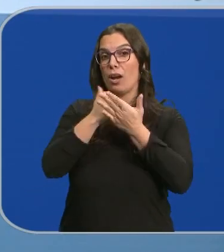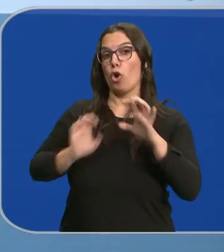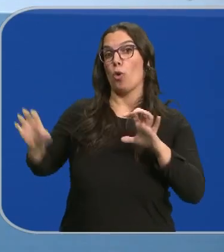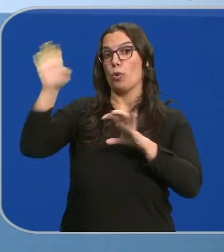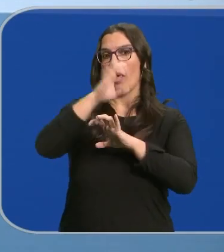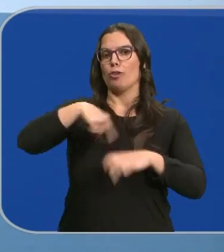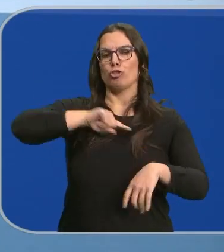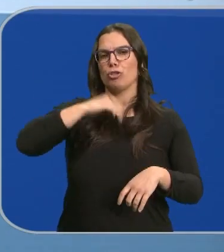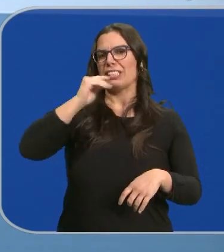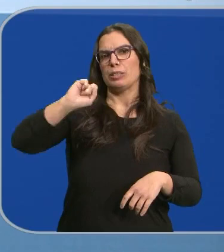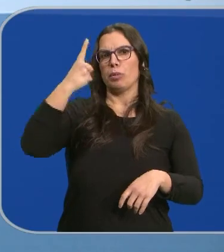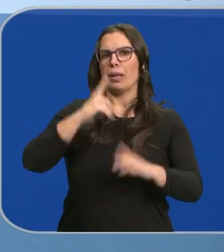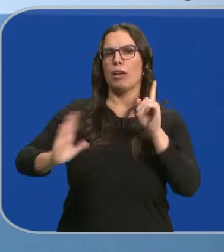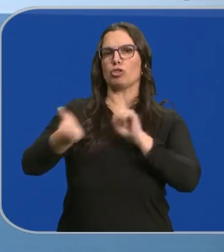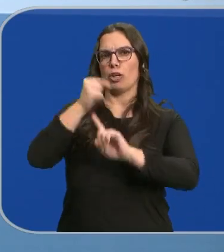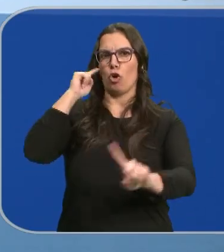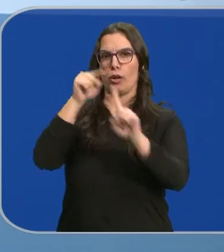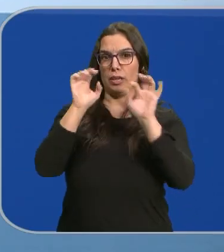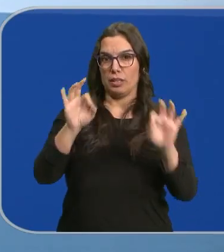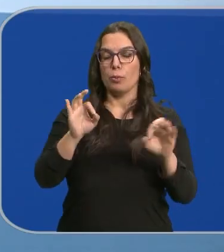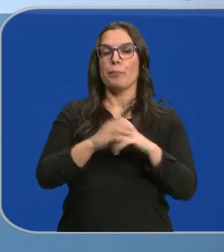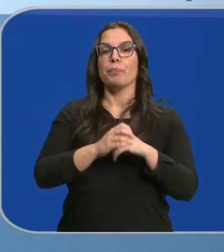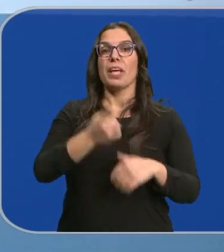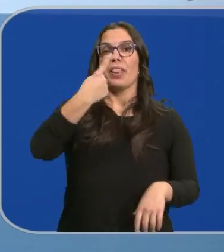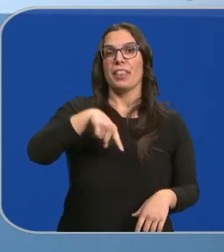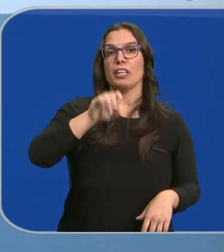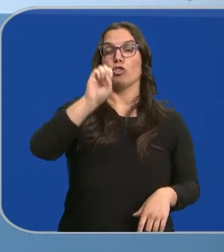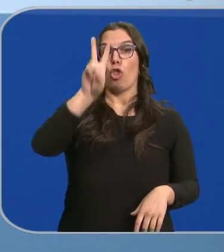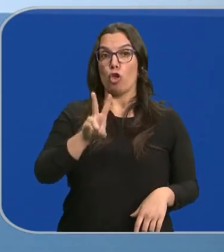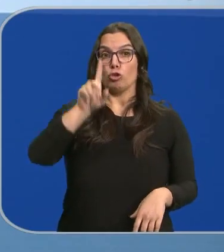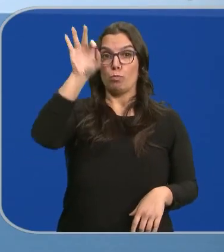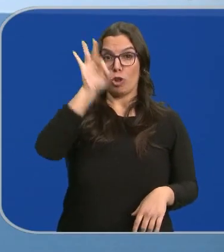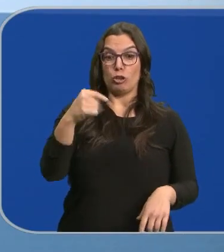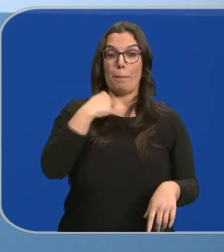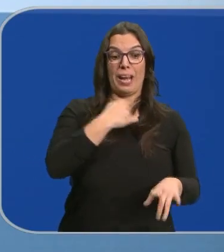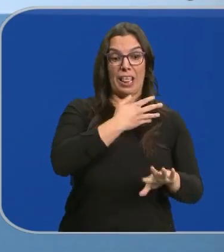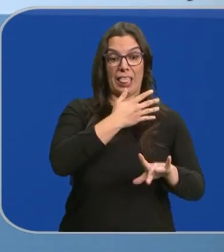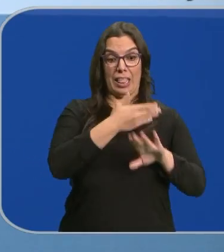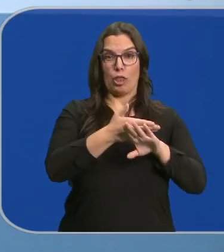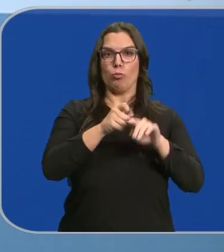en alcanzar ese objetivo, que hemos recuperado el 102% de lo que perdimos y que